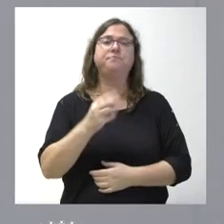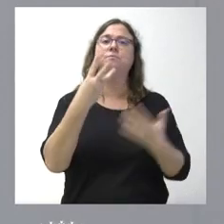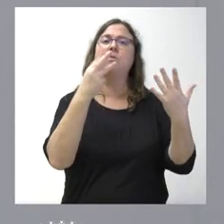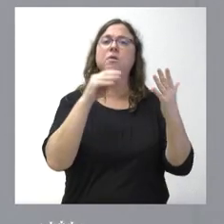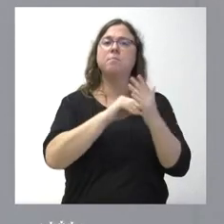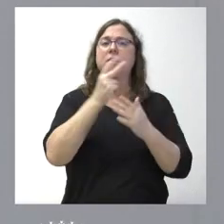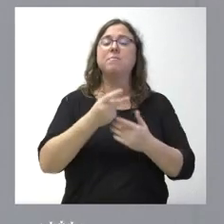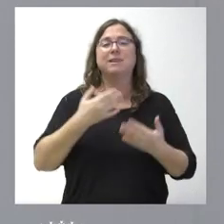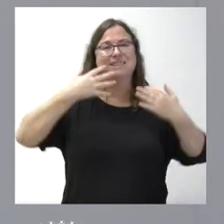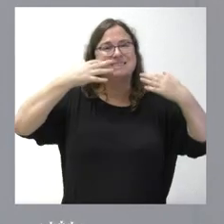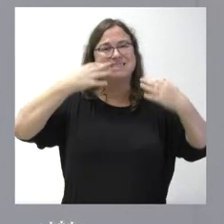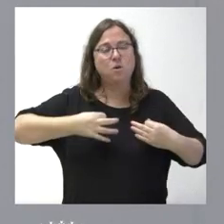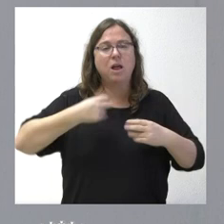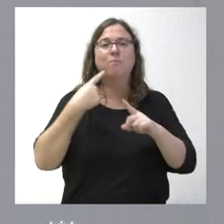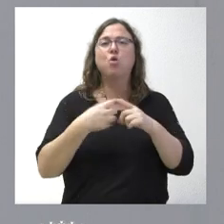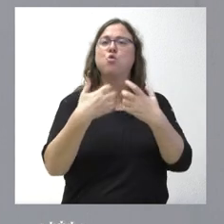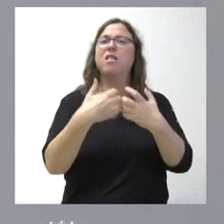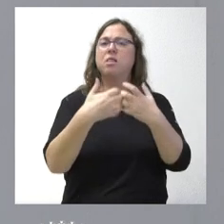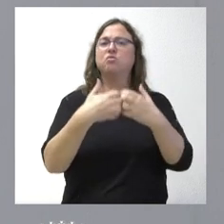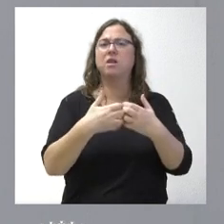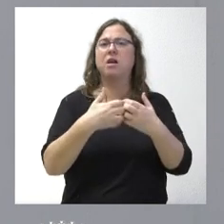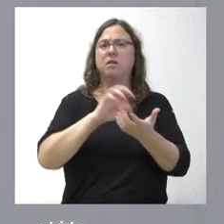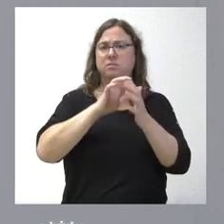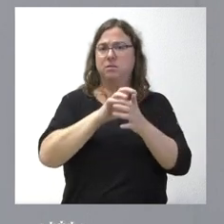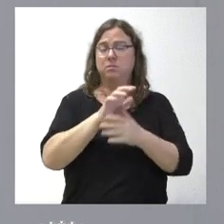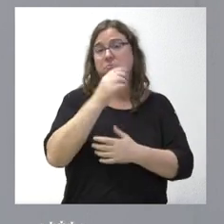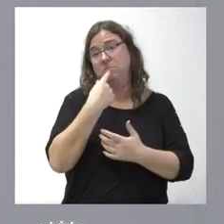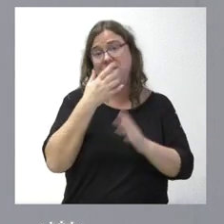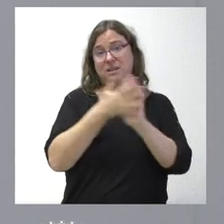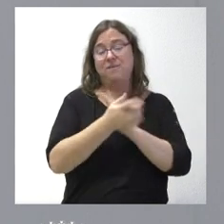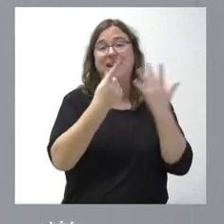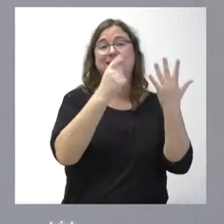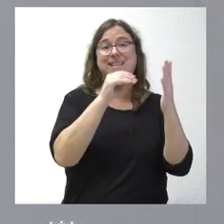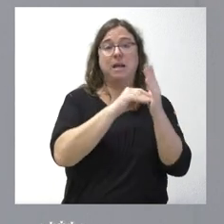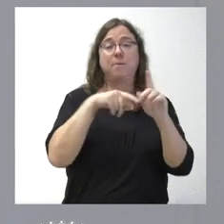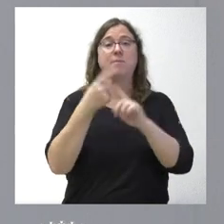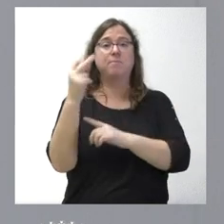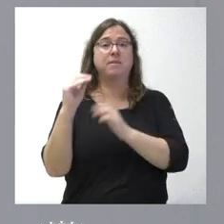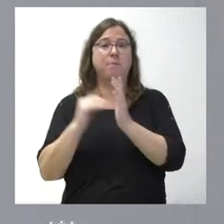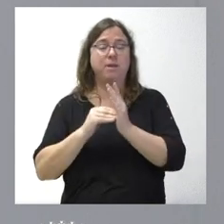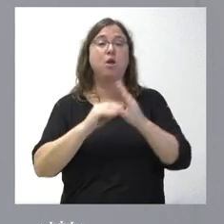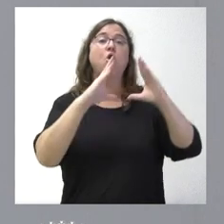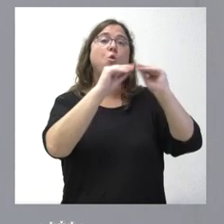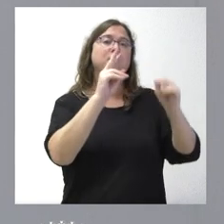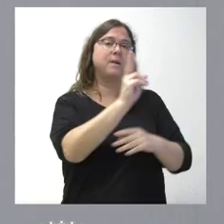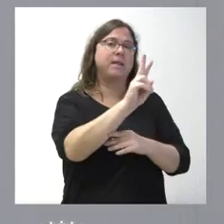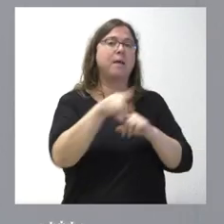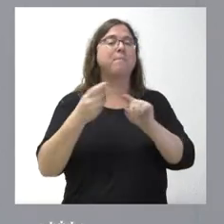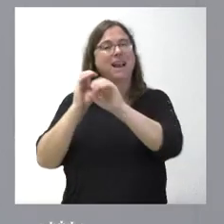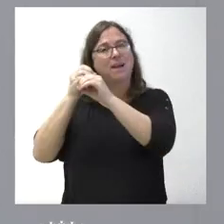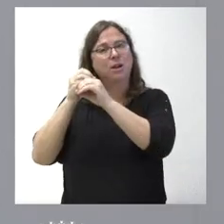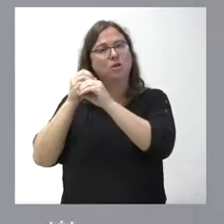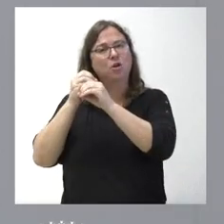seguridad de los productos industriales de Castilla León son 60,000 y 20,000 respectivamente para la universidad valla oliz y para el laboratorio de